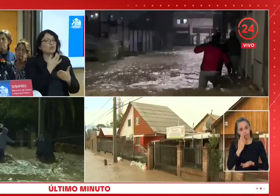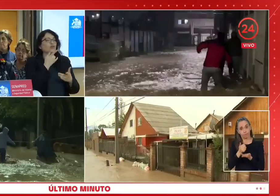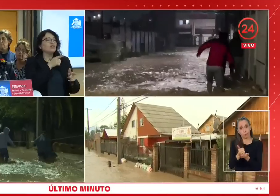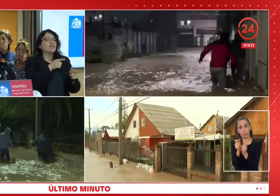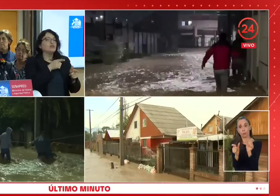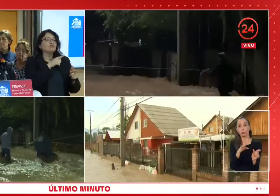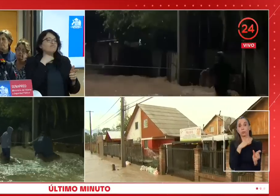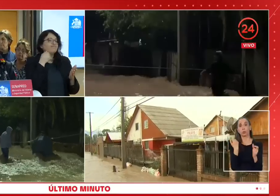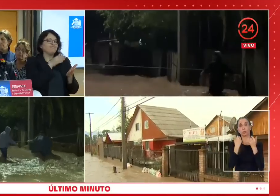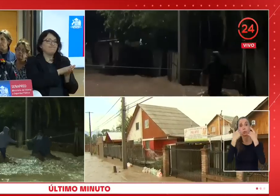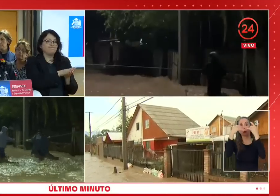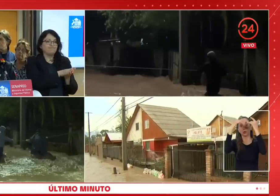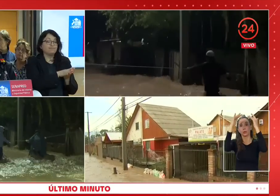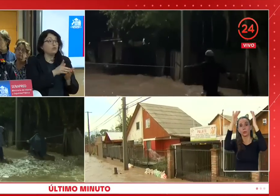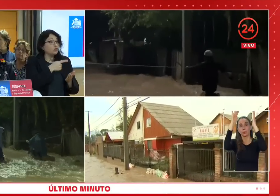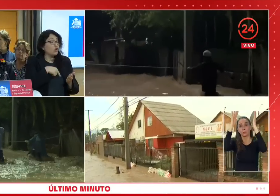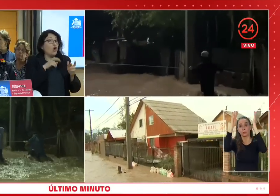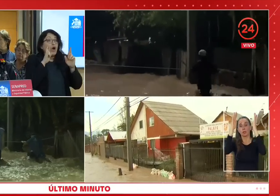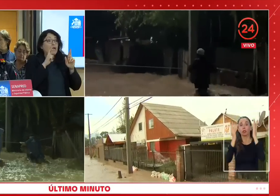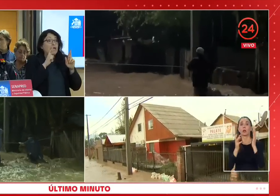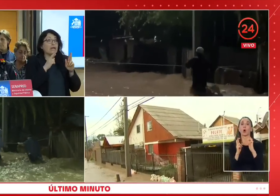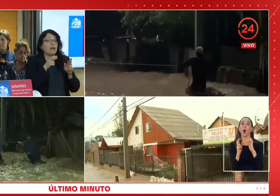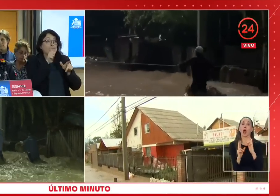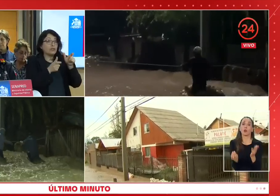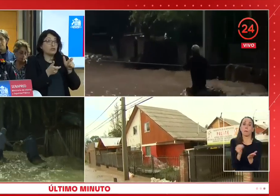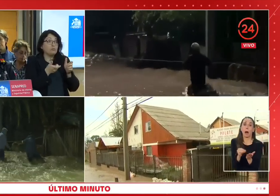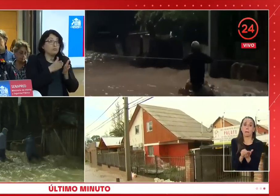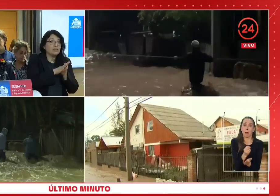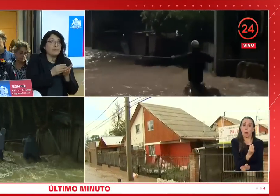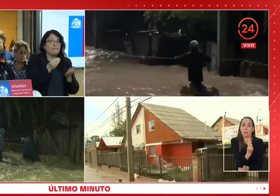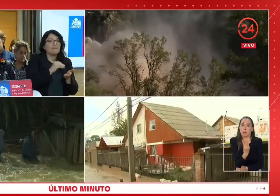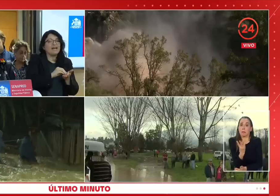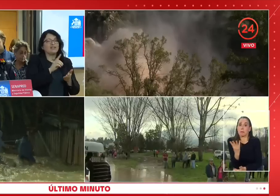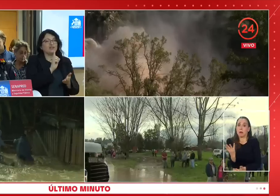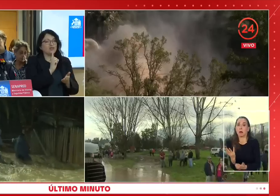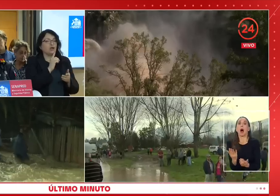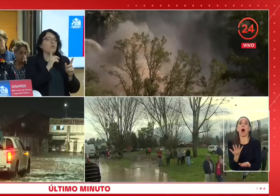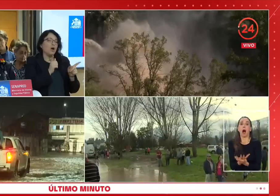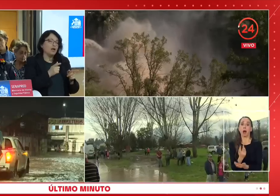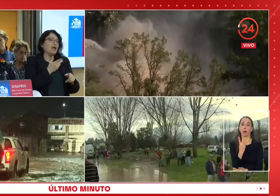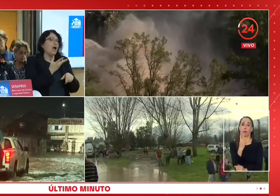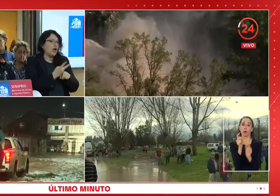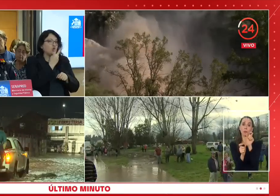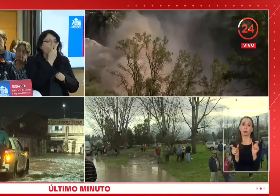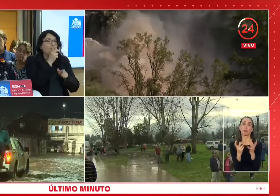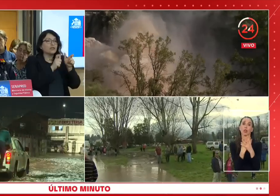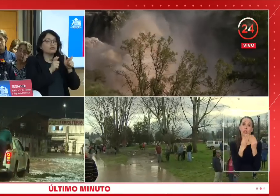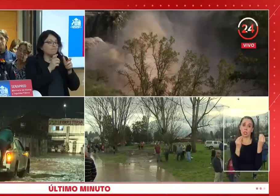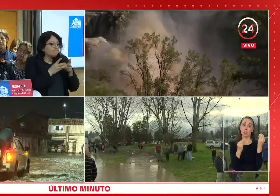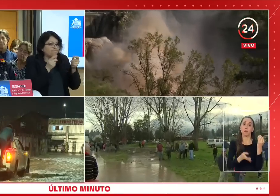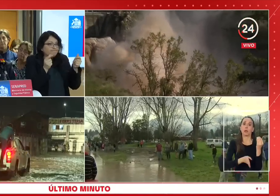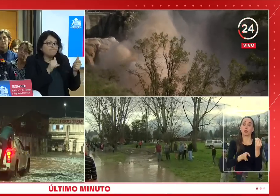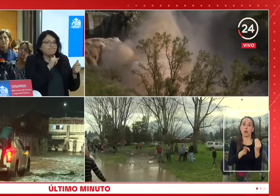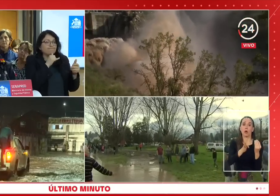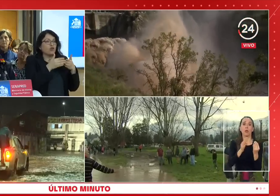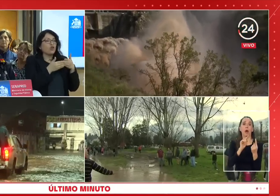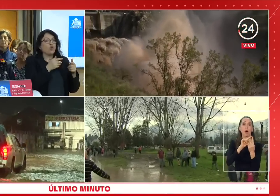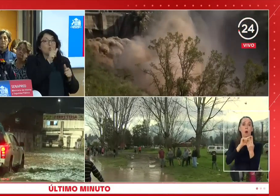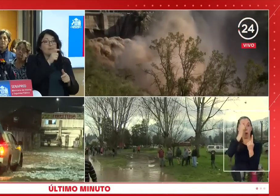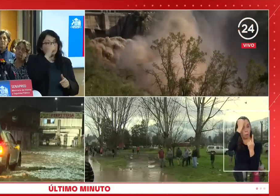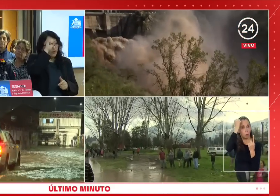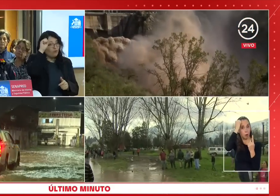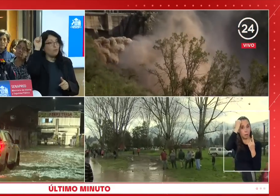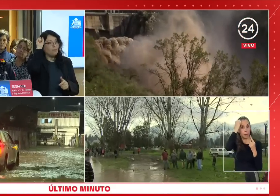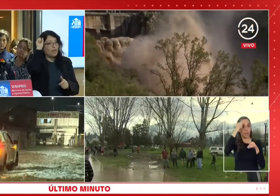estas pérdidas que Esperamos que no aumenten Pese a que seguimos teniendo dos personas parecidas el bombero